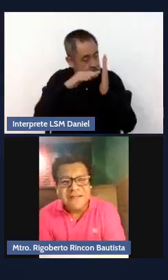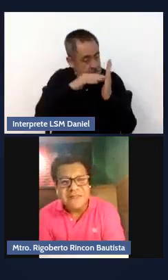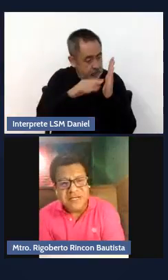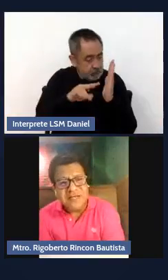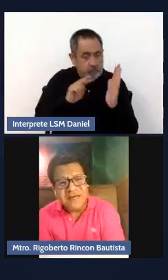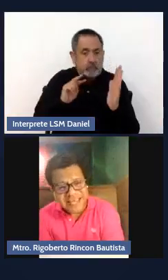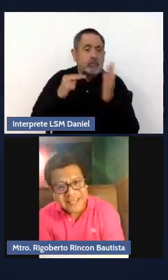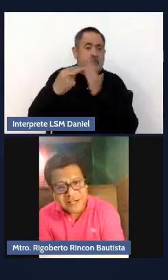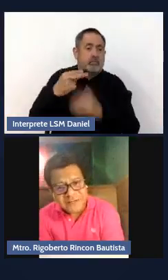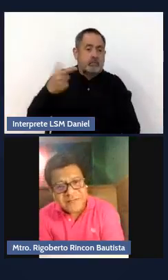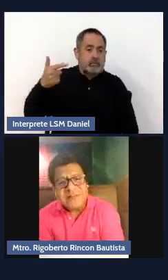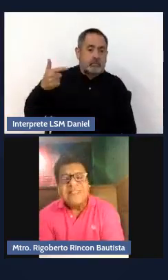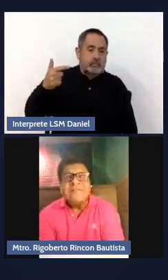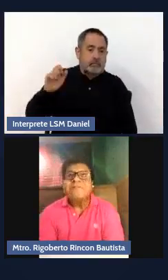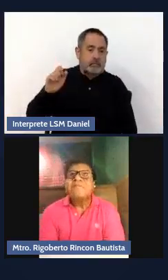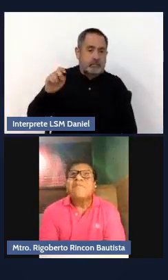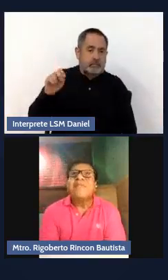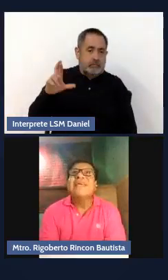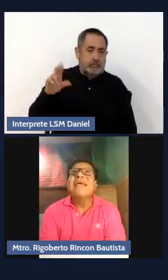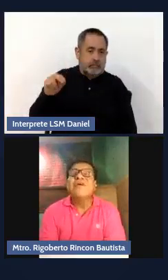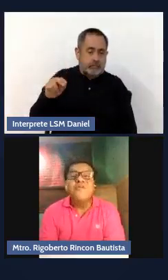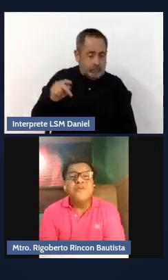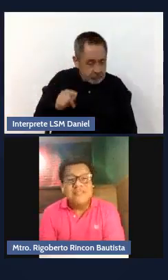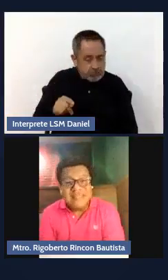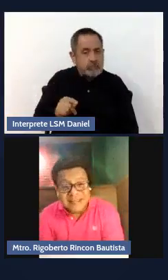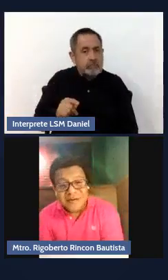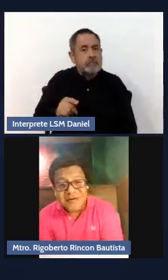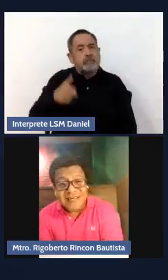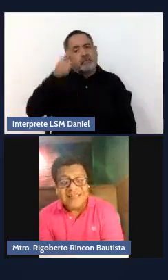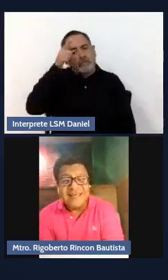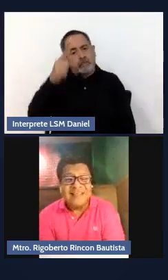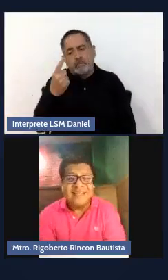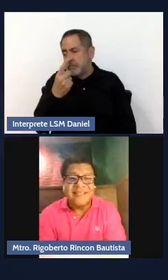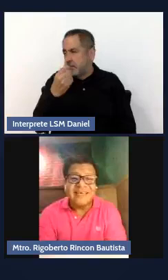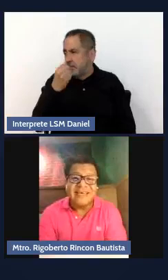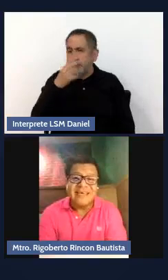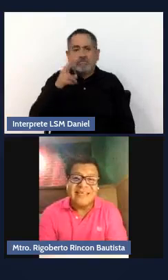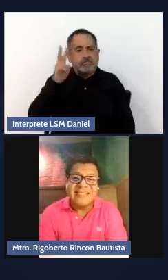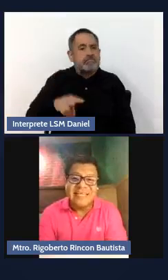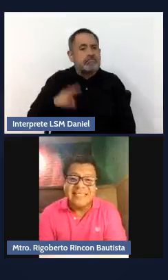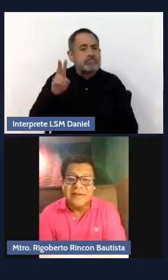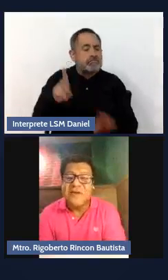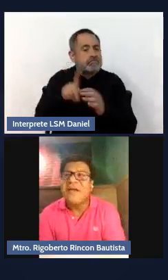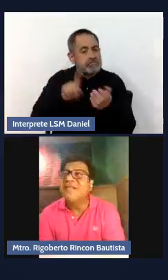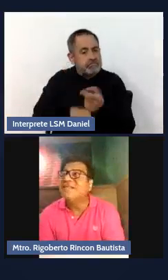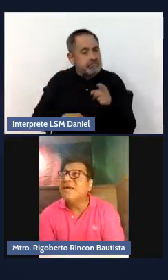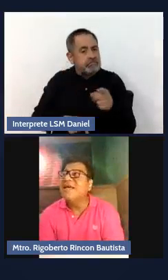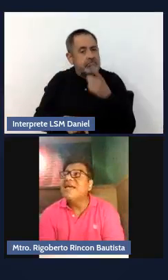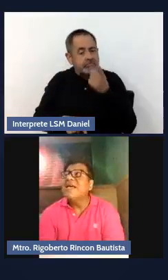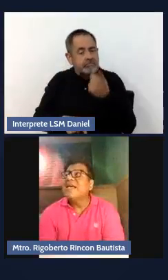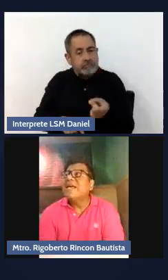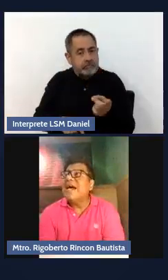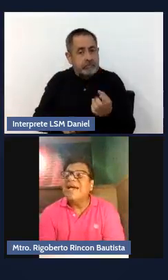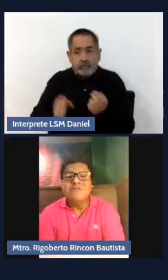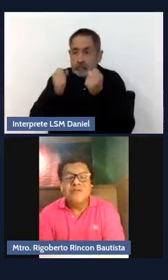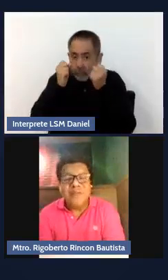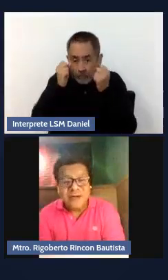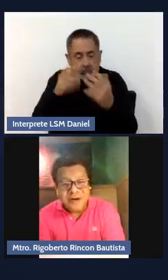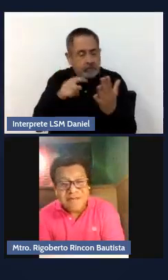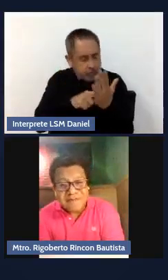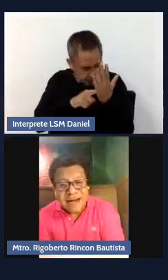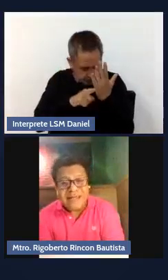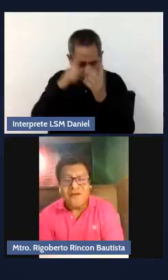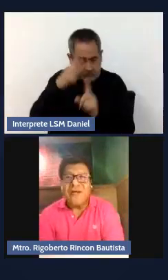género. Y algo muy cierto que decía ese manual, decía que hay mucho mayor impacto